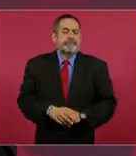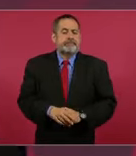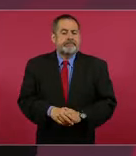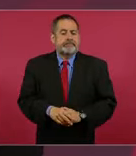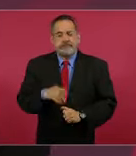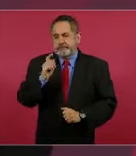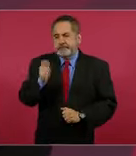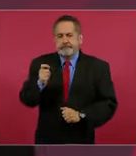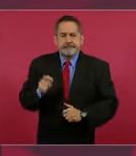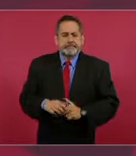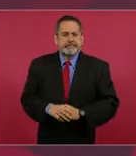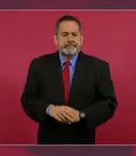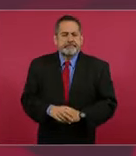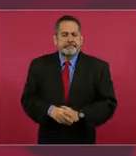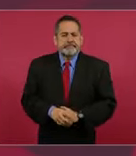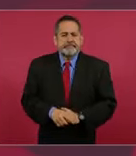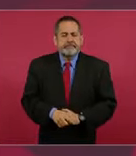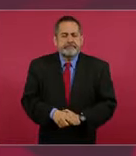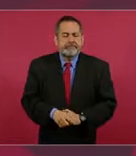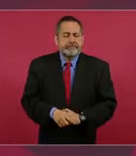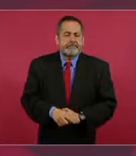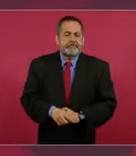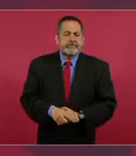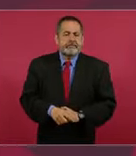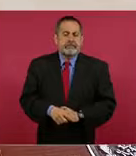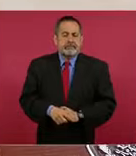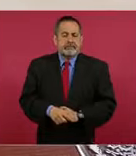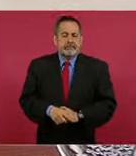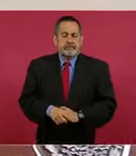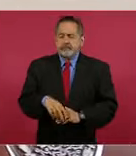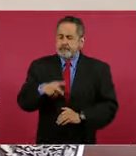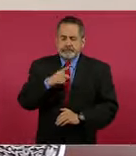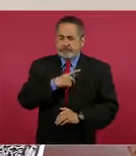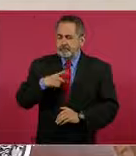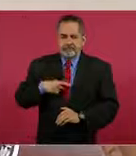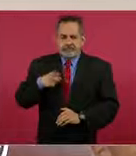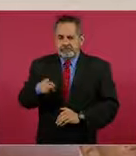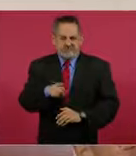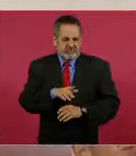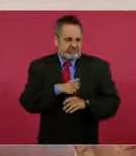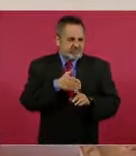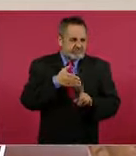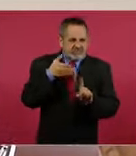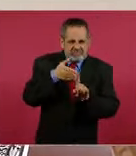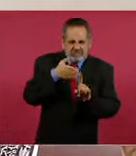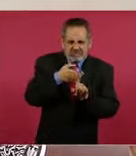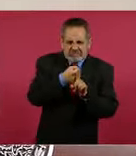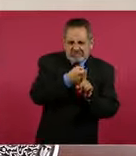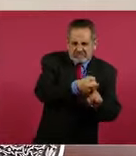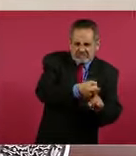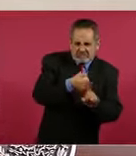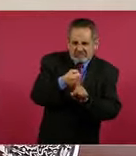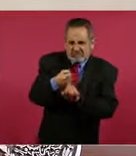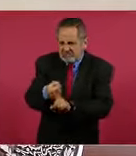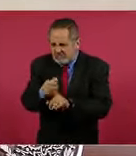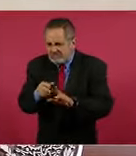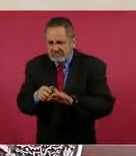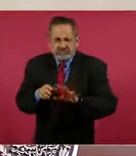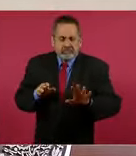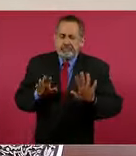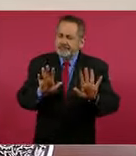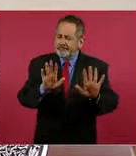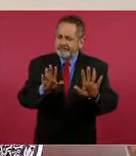de que se debe de evitar el acoso, no caer en la trampa